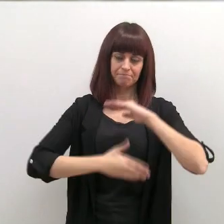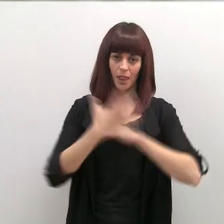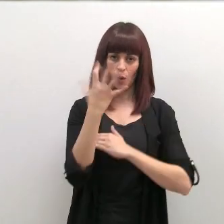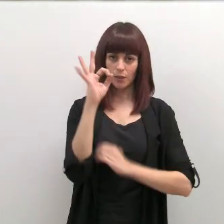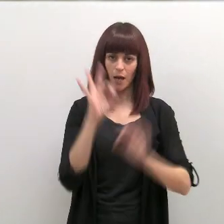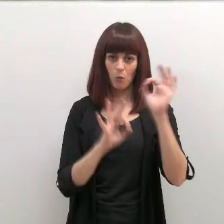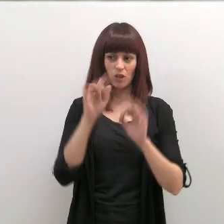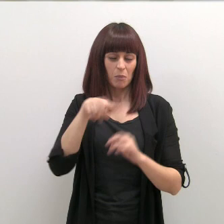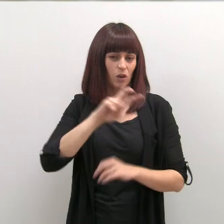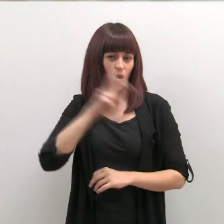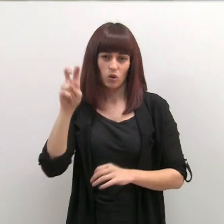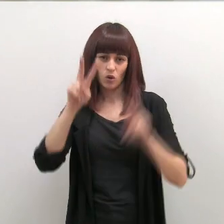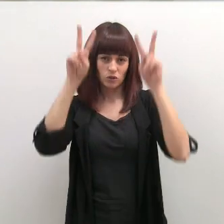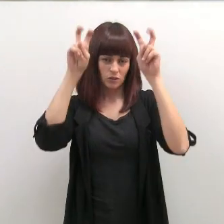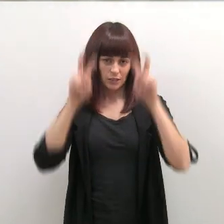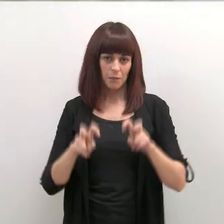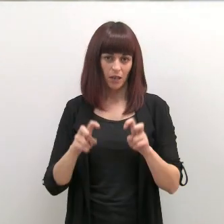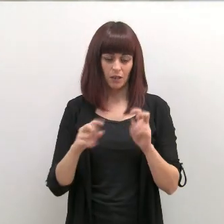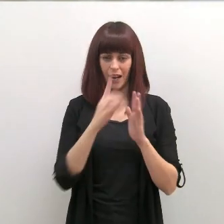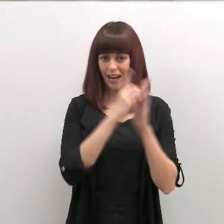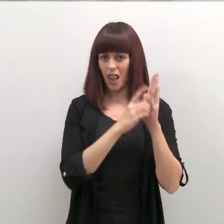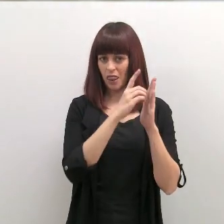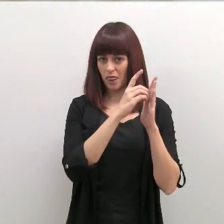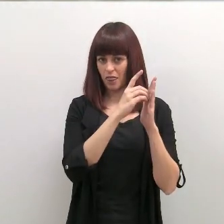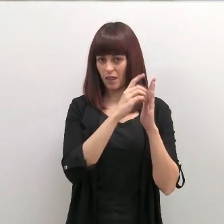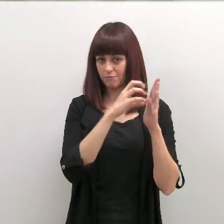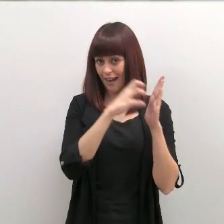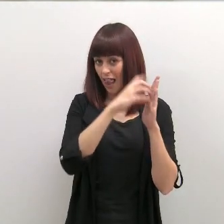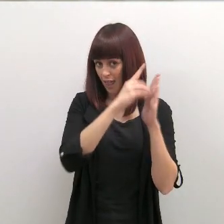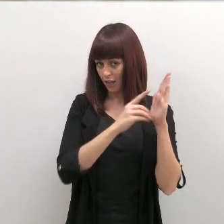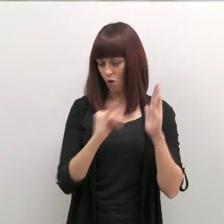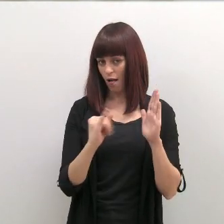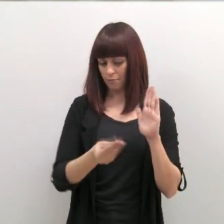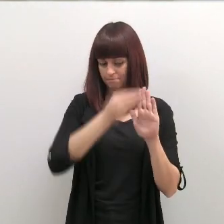luego otras cuestiones que vienen reflejadas en el Real Decreto.